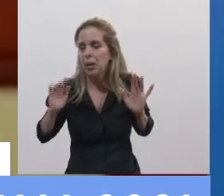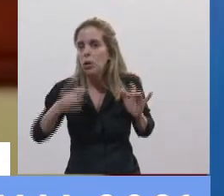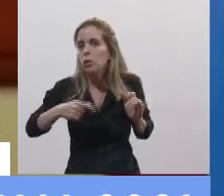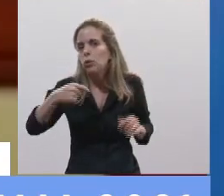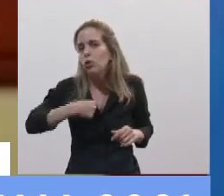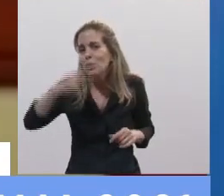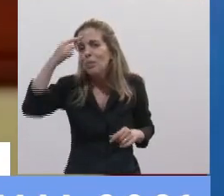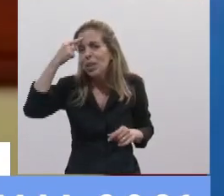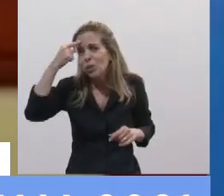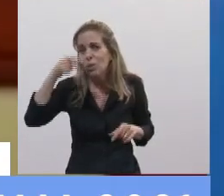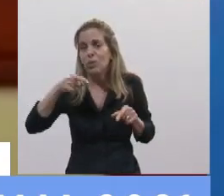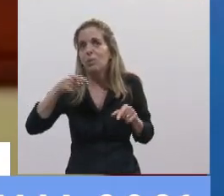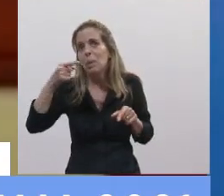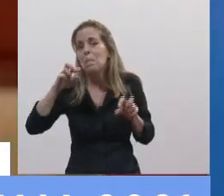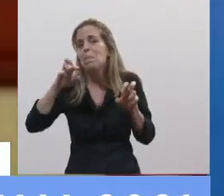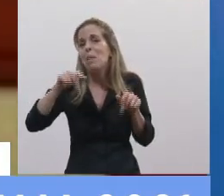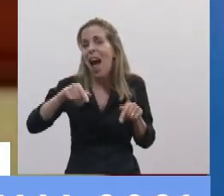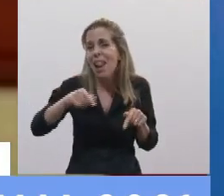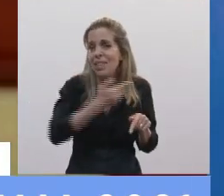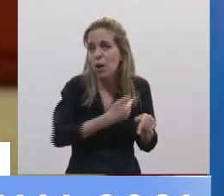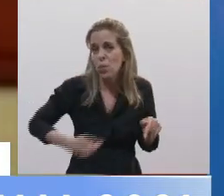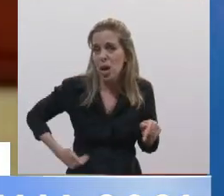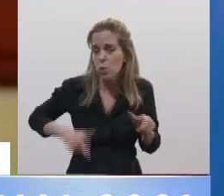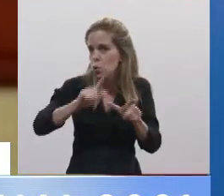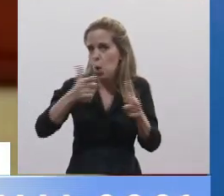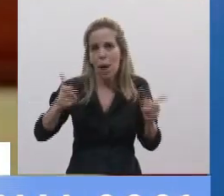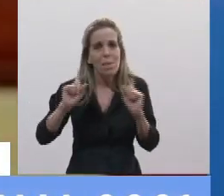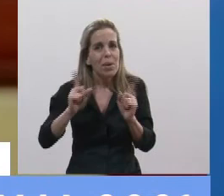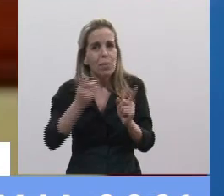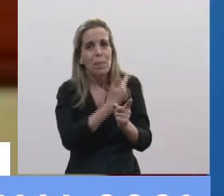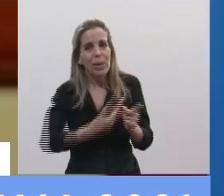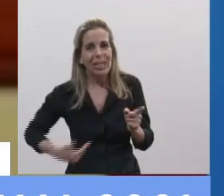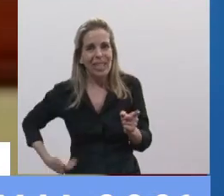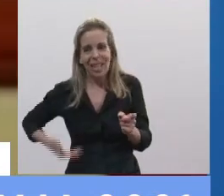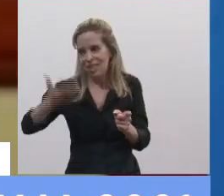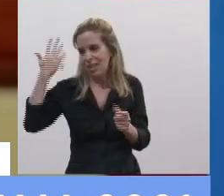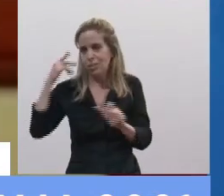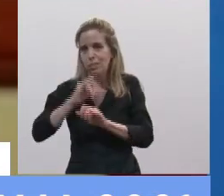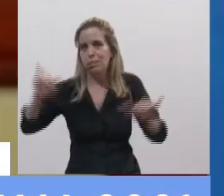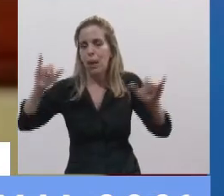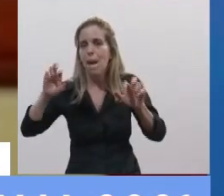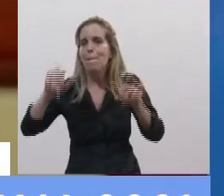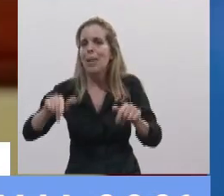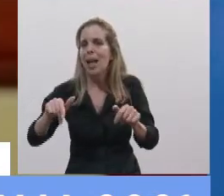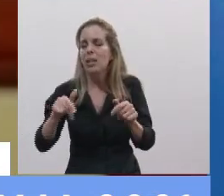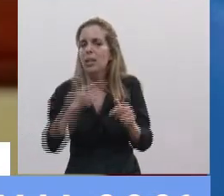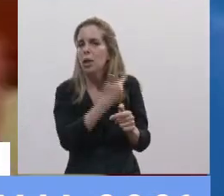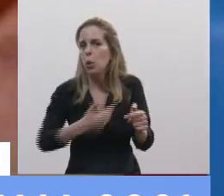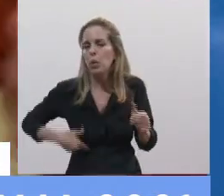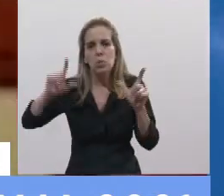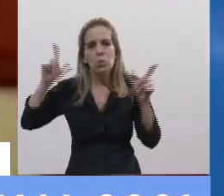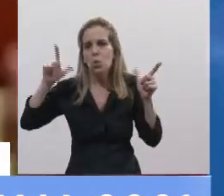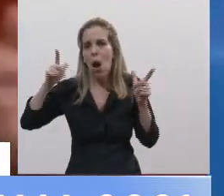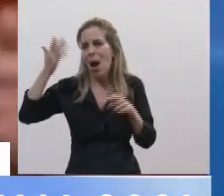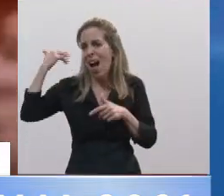Que el plan no existe. Lo dijo el propio presidente en su momento. El plan no existe, no lo tuvieron y no